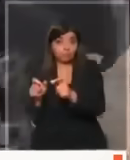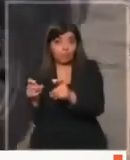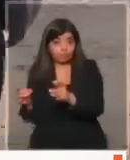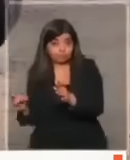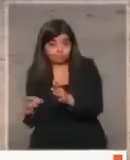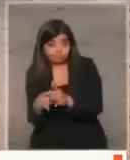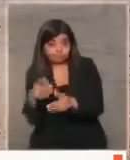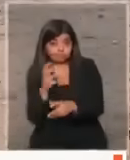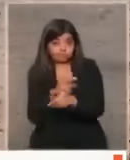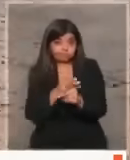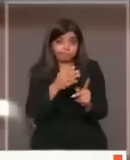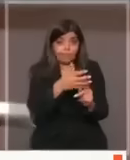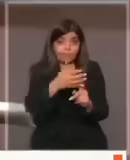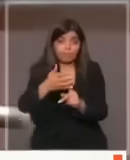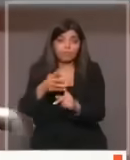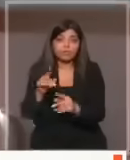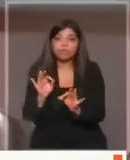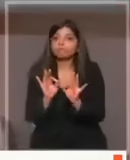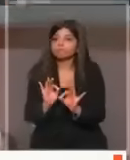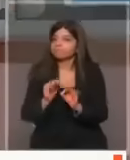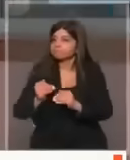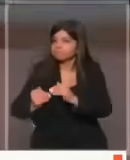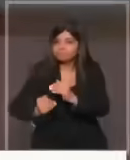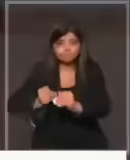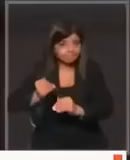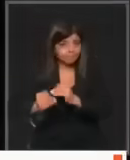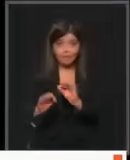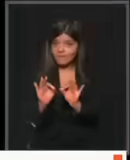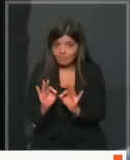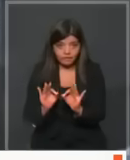momento había funcionado perfectamente.